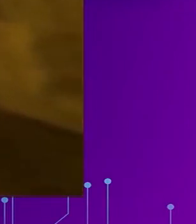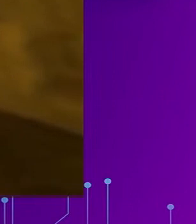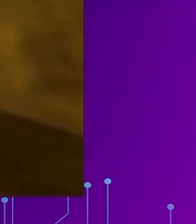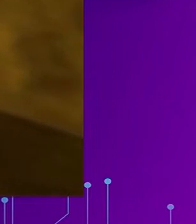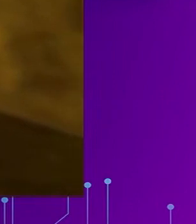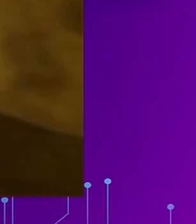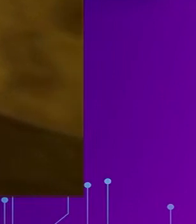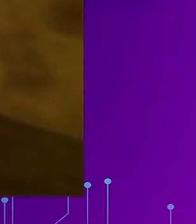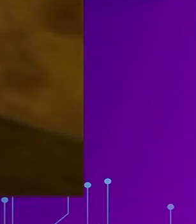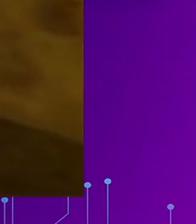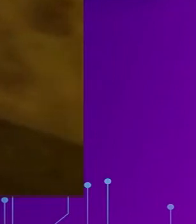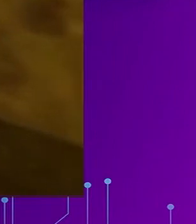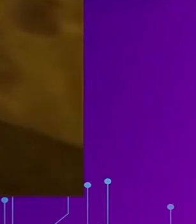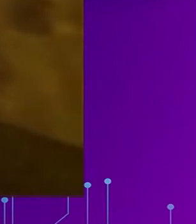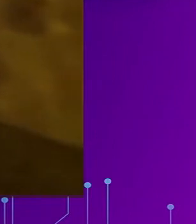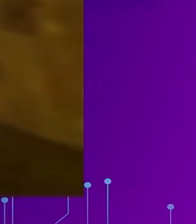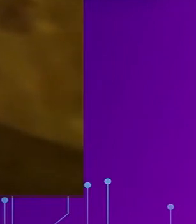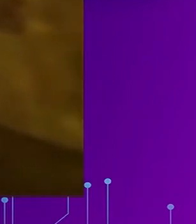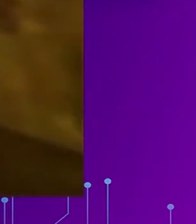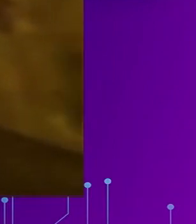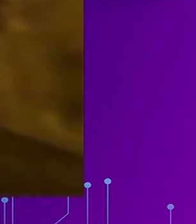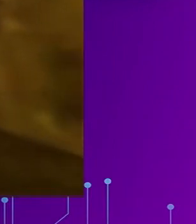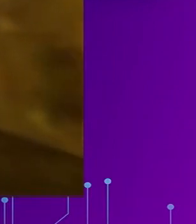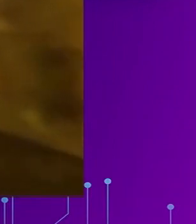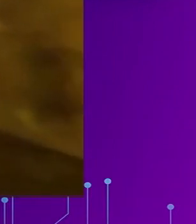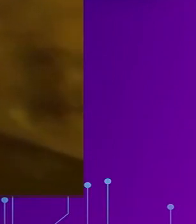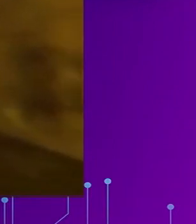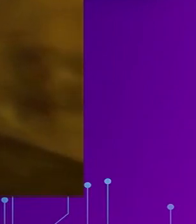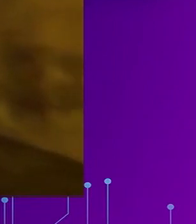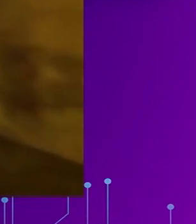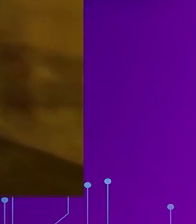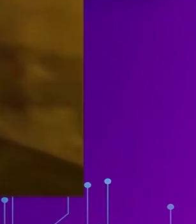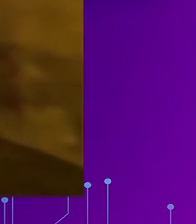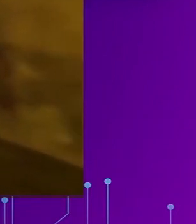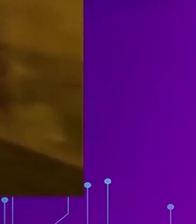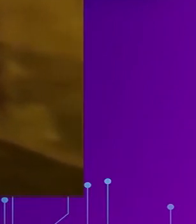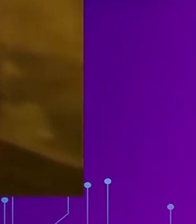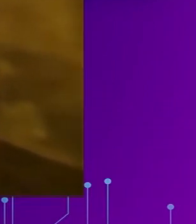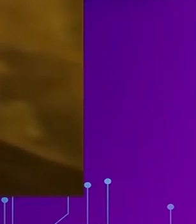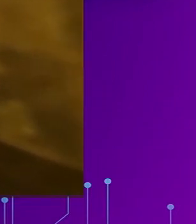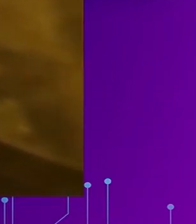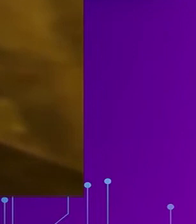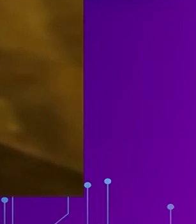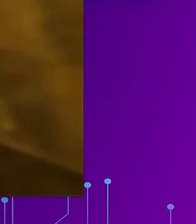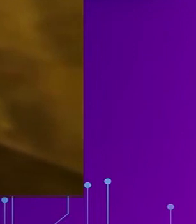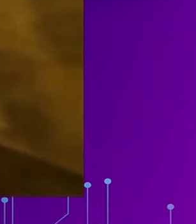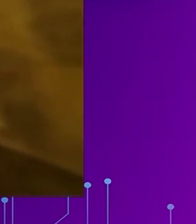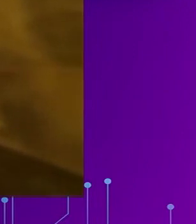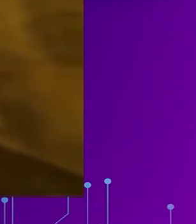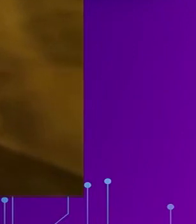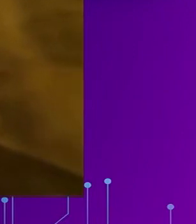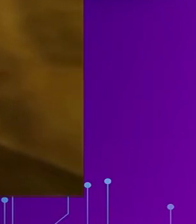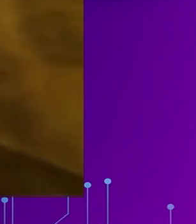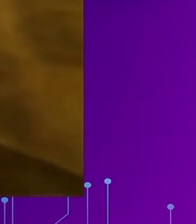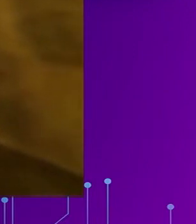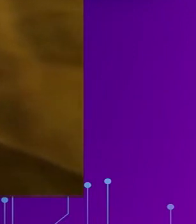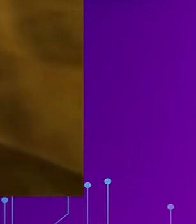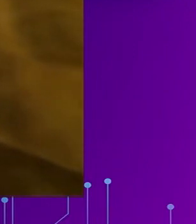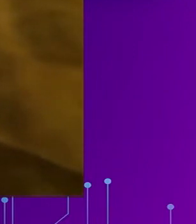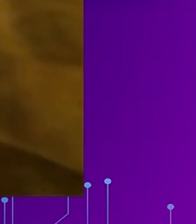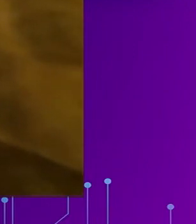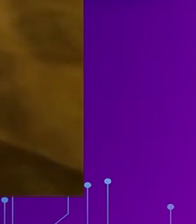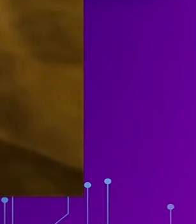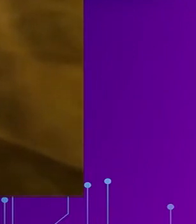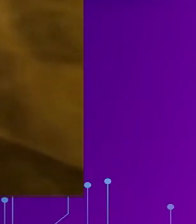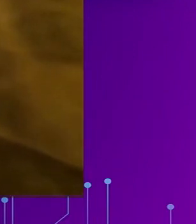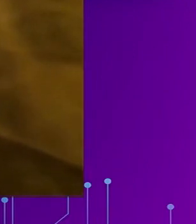conet. Bueno, pero que agua no para explicar, que es para cánica que cuento no